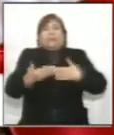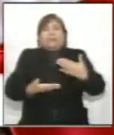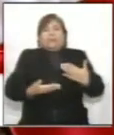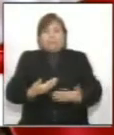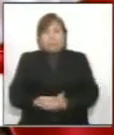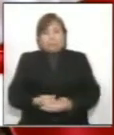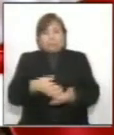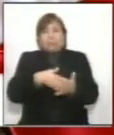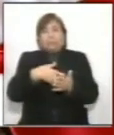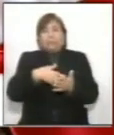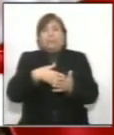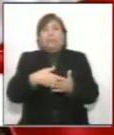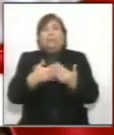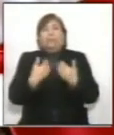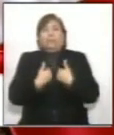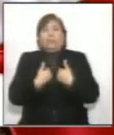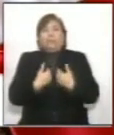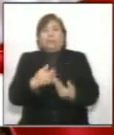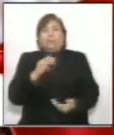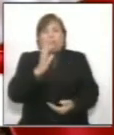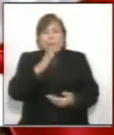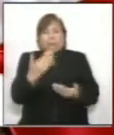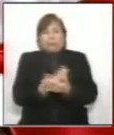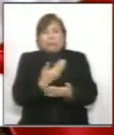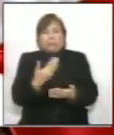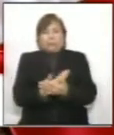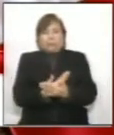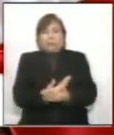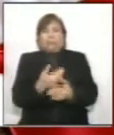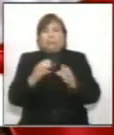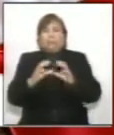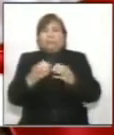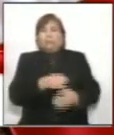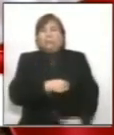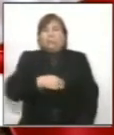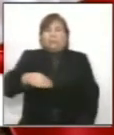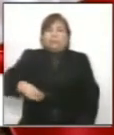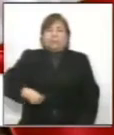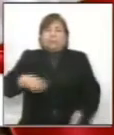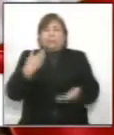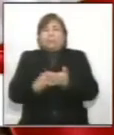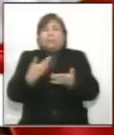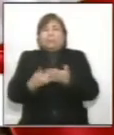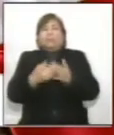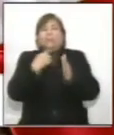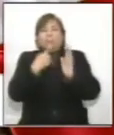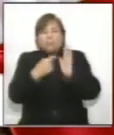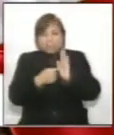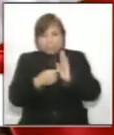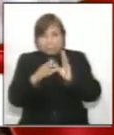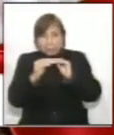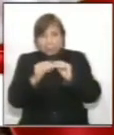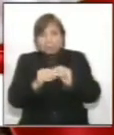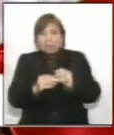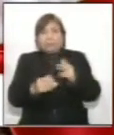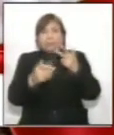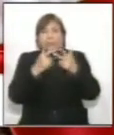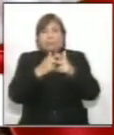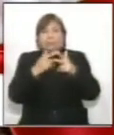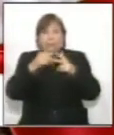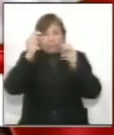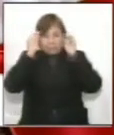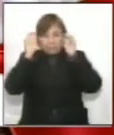las debilidades que tenía su nuevo gabinete, que se sustentaron en esa conversación en tres opiniones